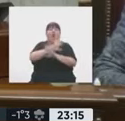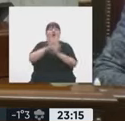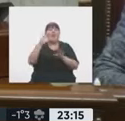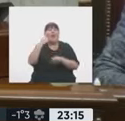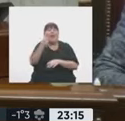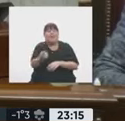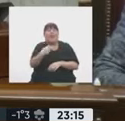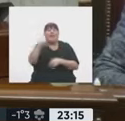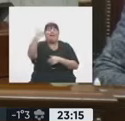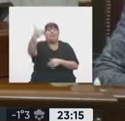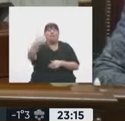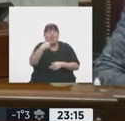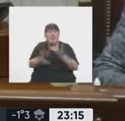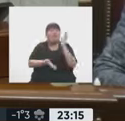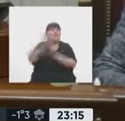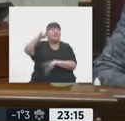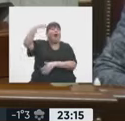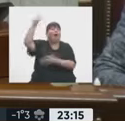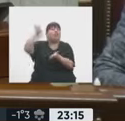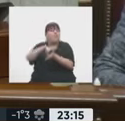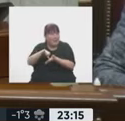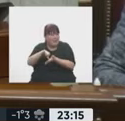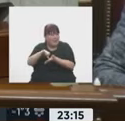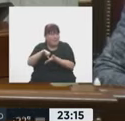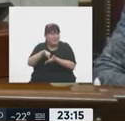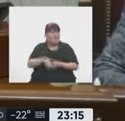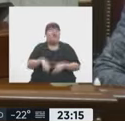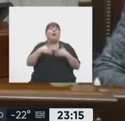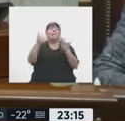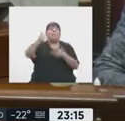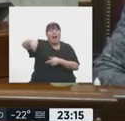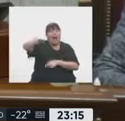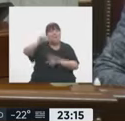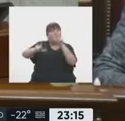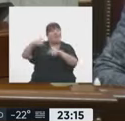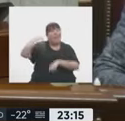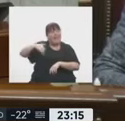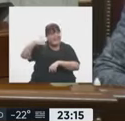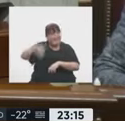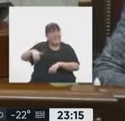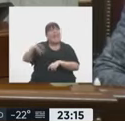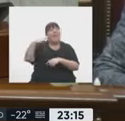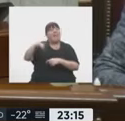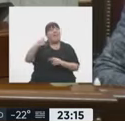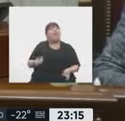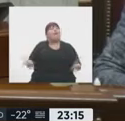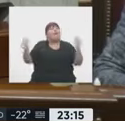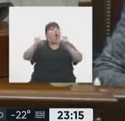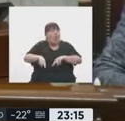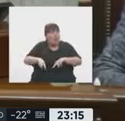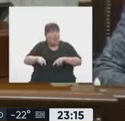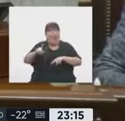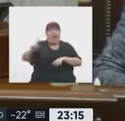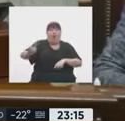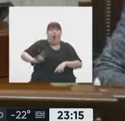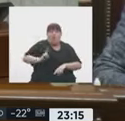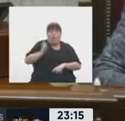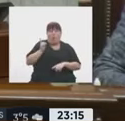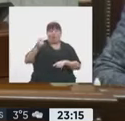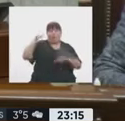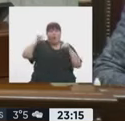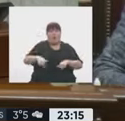ver a sus hijos irse del país para esos argentinos que merecen recuperar el orgullo